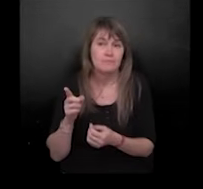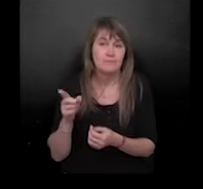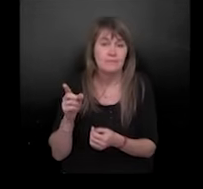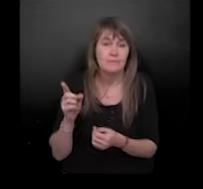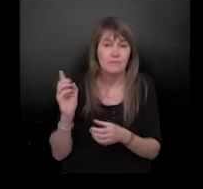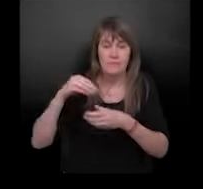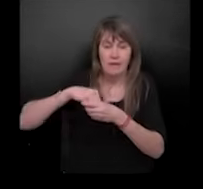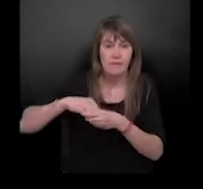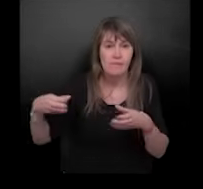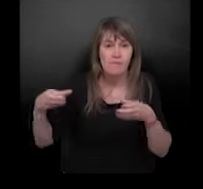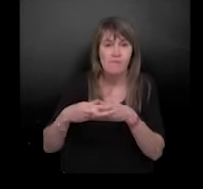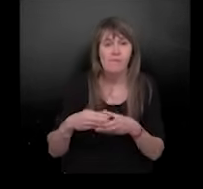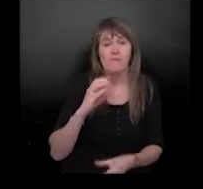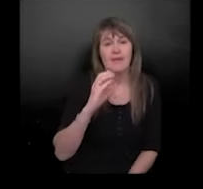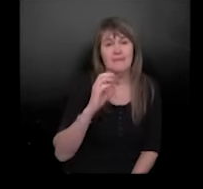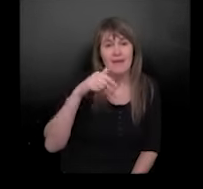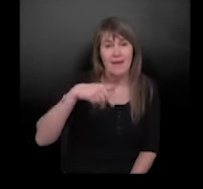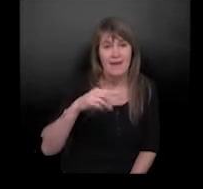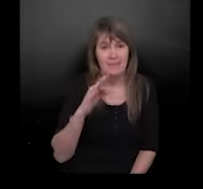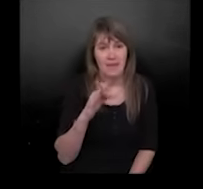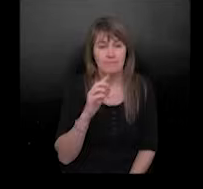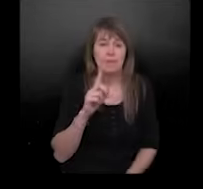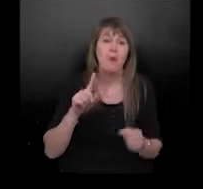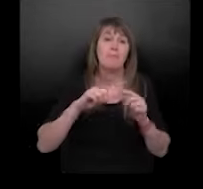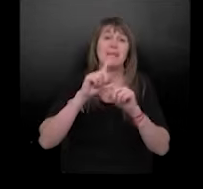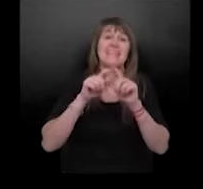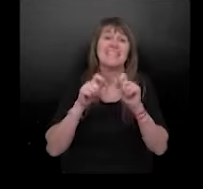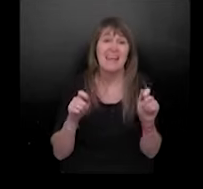mesa política del cnt hoy p